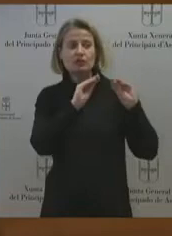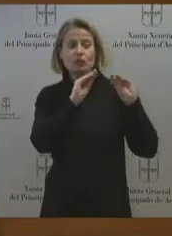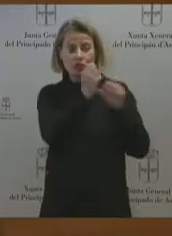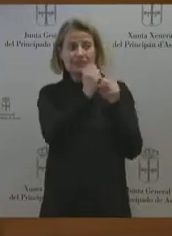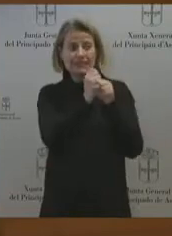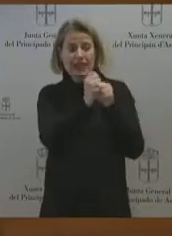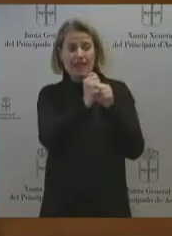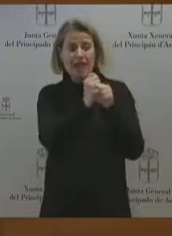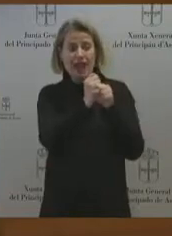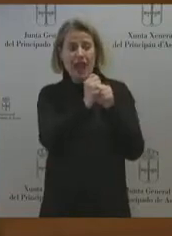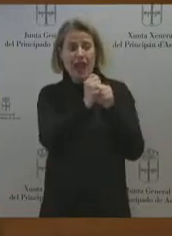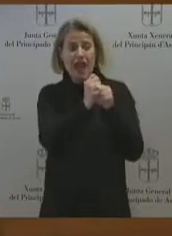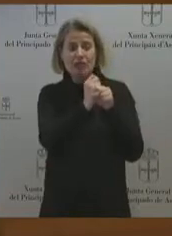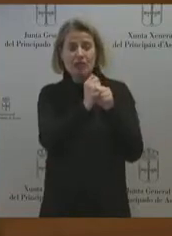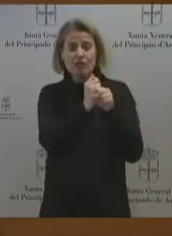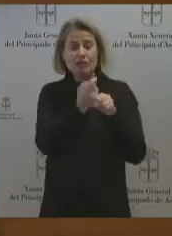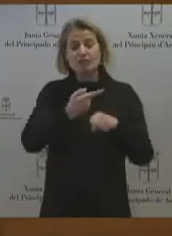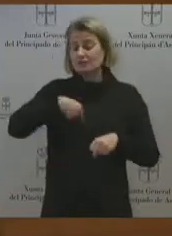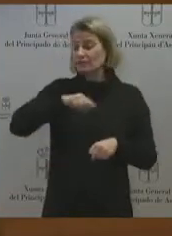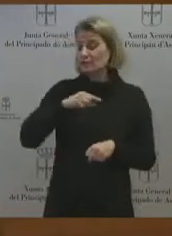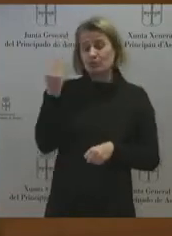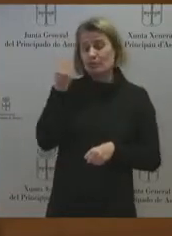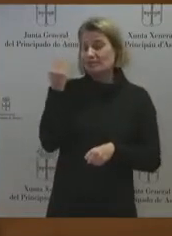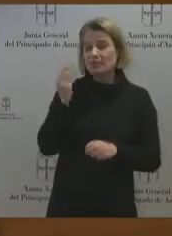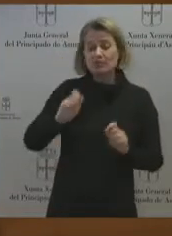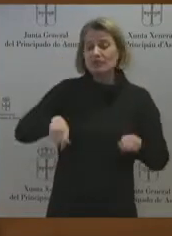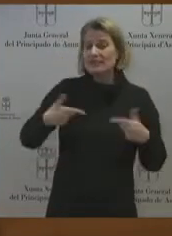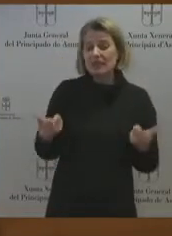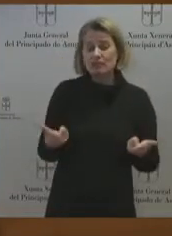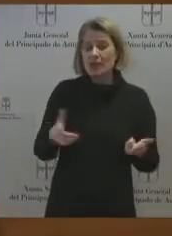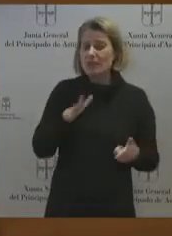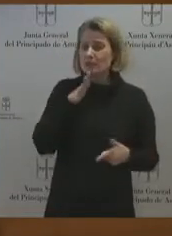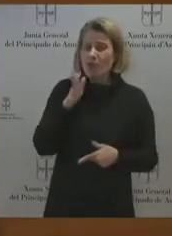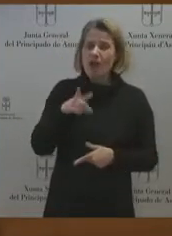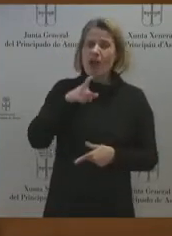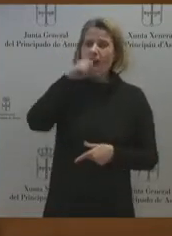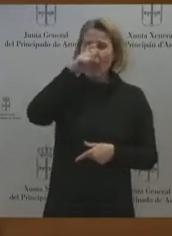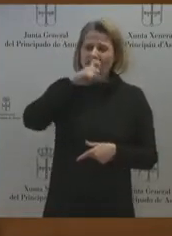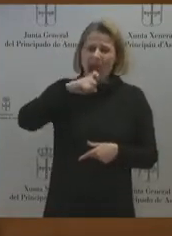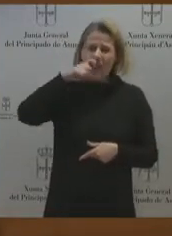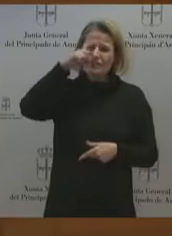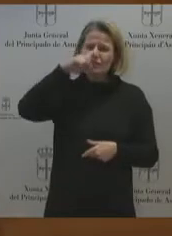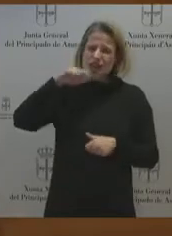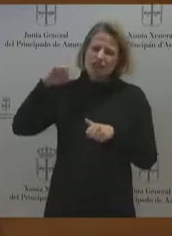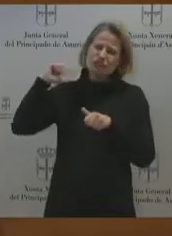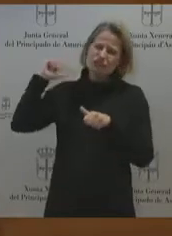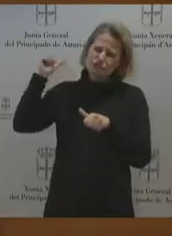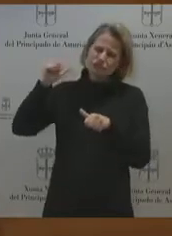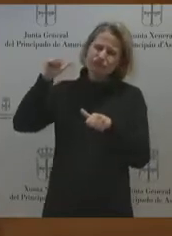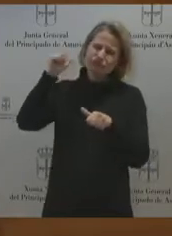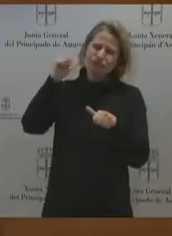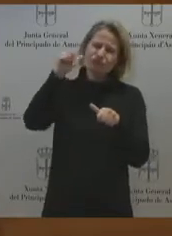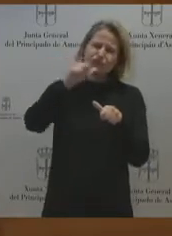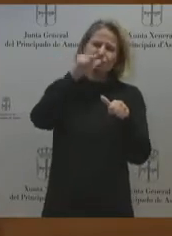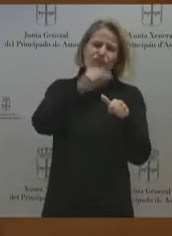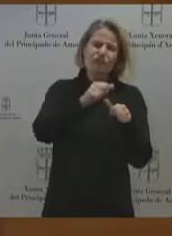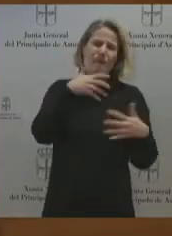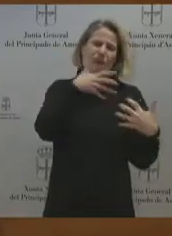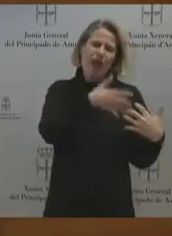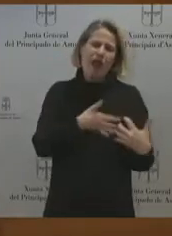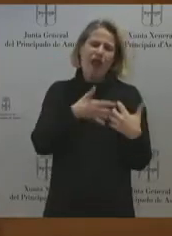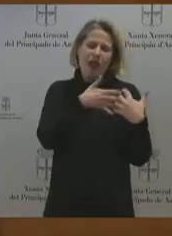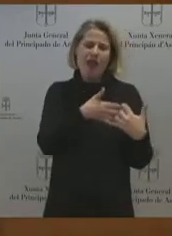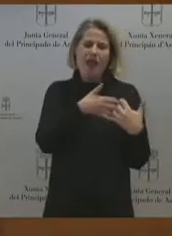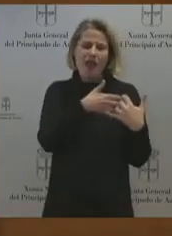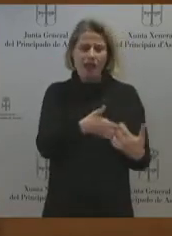porque estamos hablando de años y años y años de pelea. La señora Ángela Vallina lo acaba de decir, acaba de hablar de la pelea